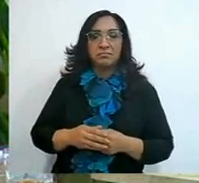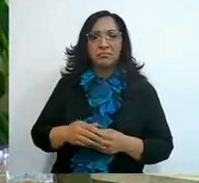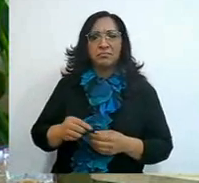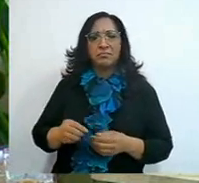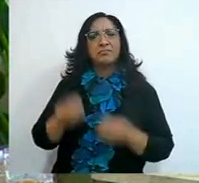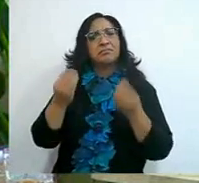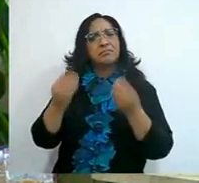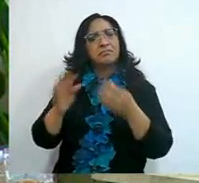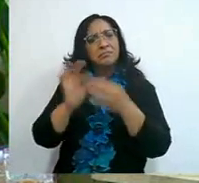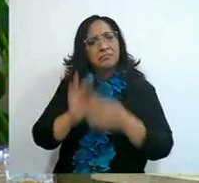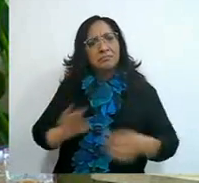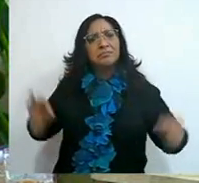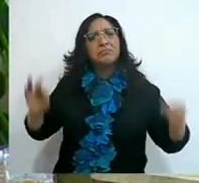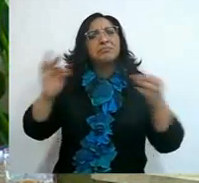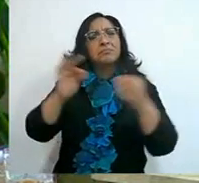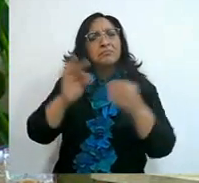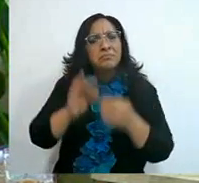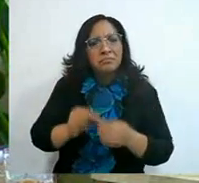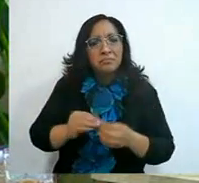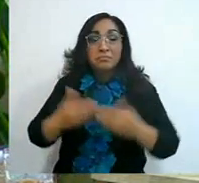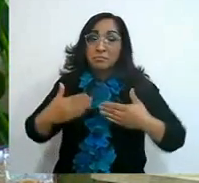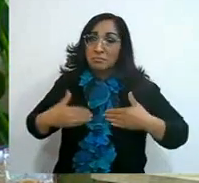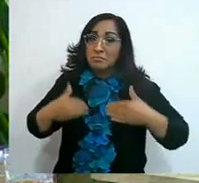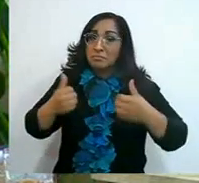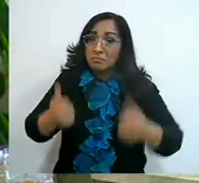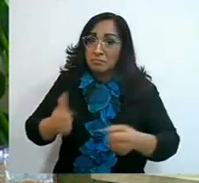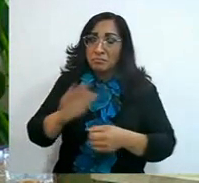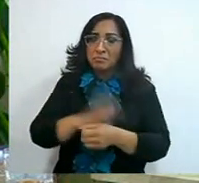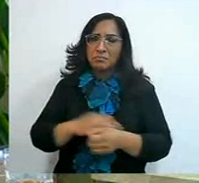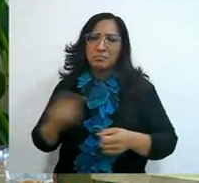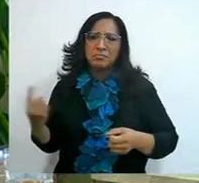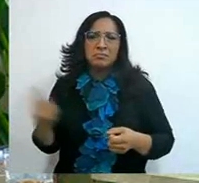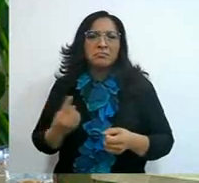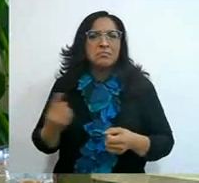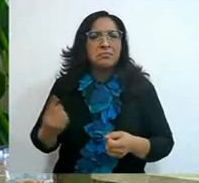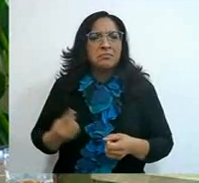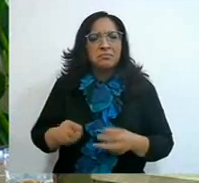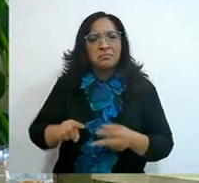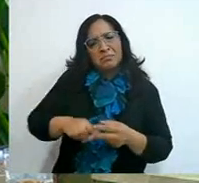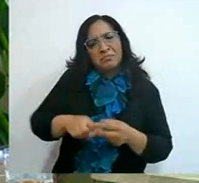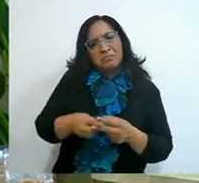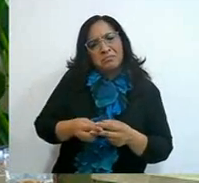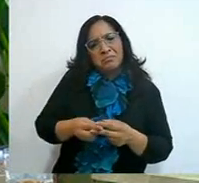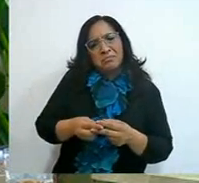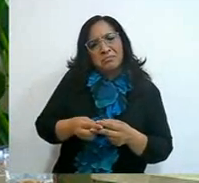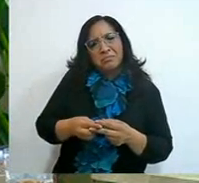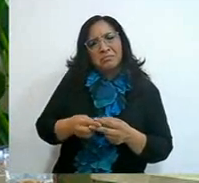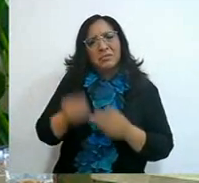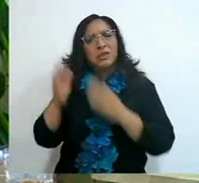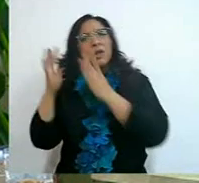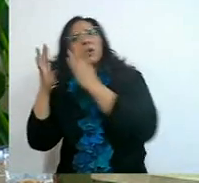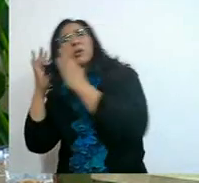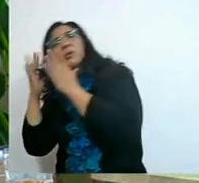Esto es bien importante que lo entendamos porque empezamos con un rumor.